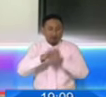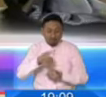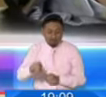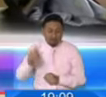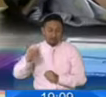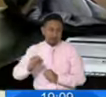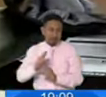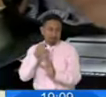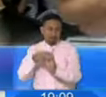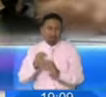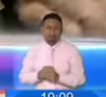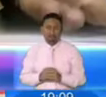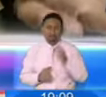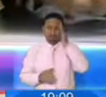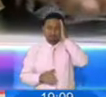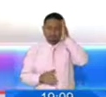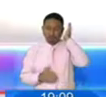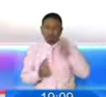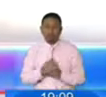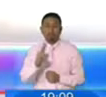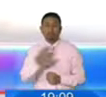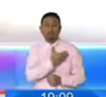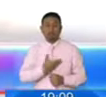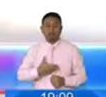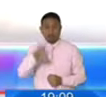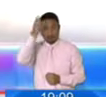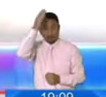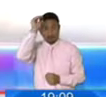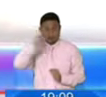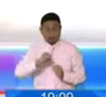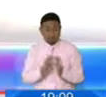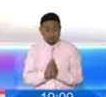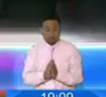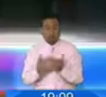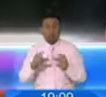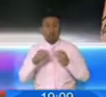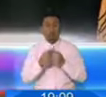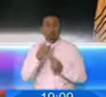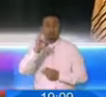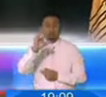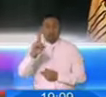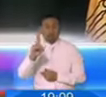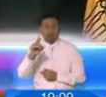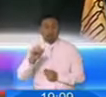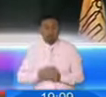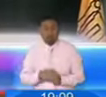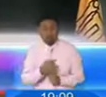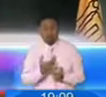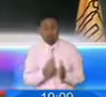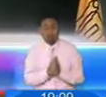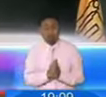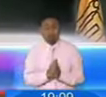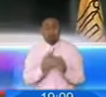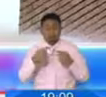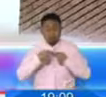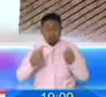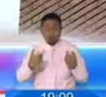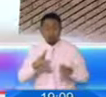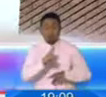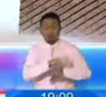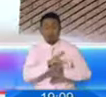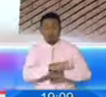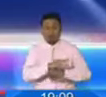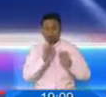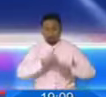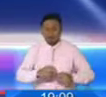vinculado. Al pedido de renuncia del vicepresidente Jorge Glass se sumó también la Izquierda Democrática, quienes exhortaron en un comunicado a la Fiscalía